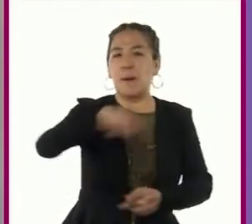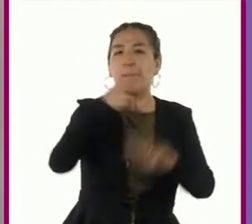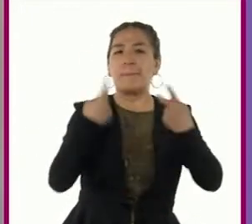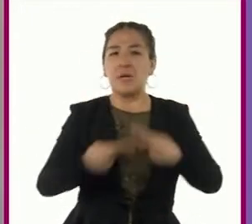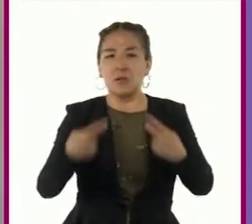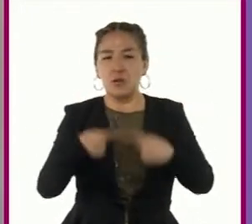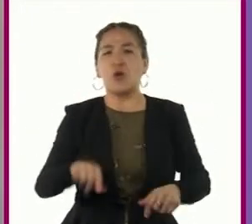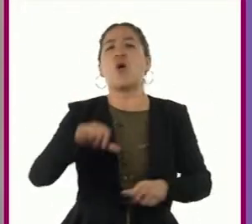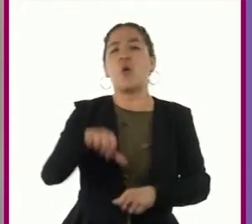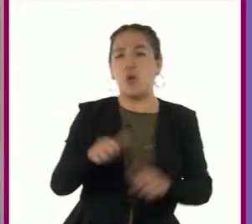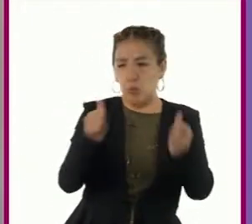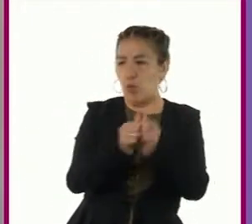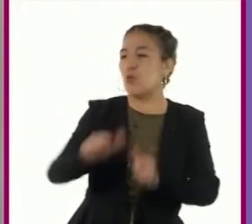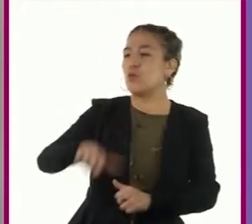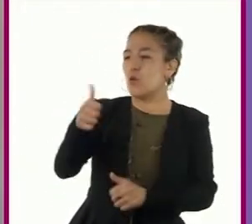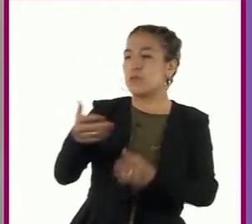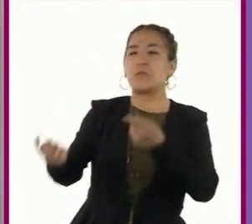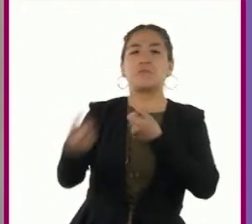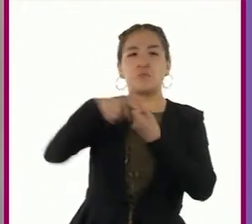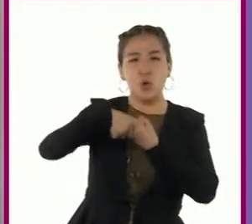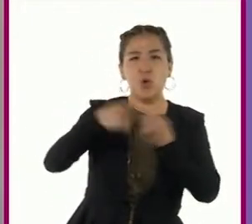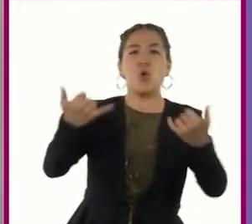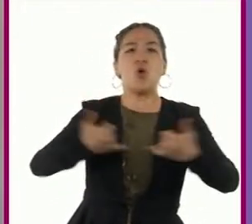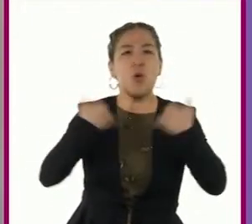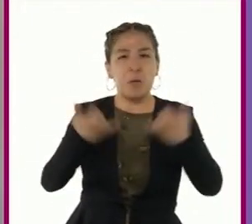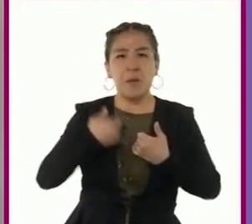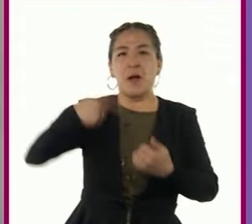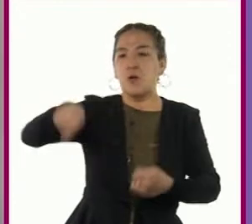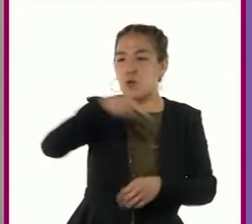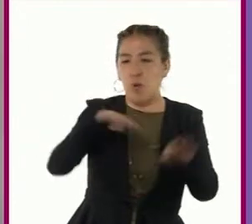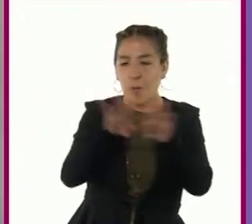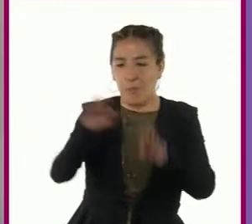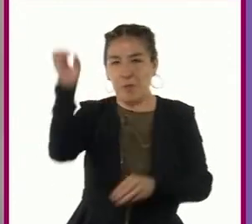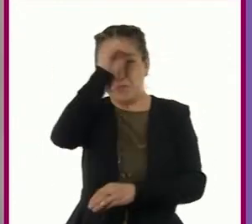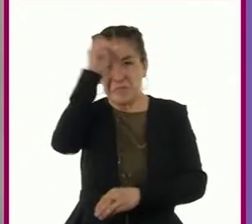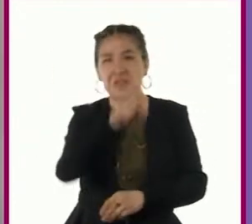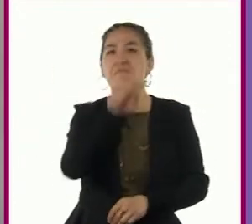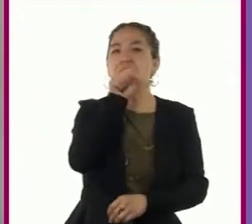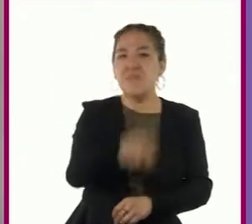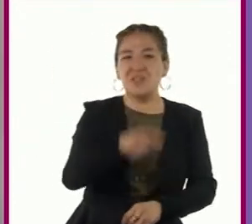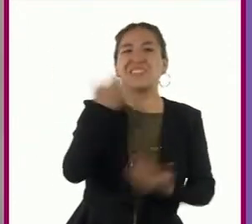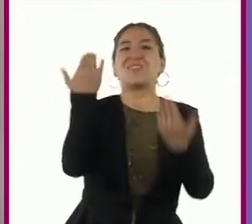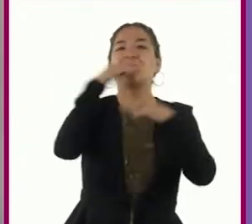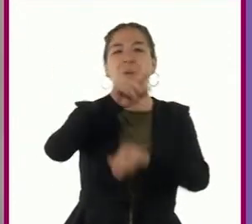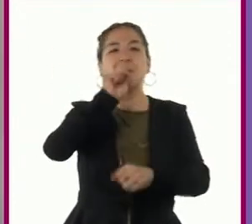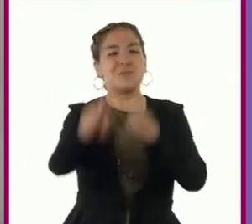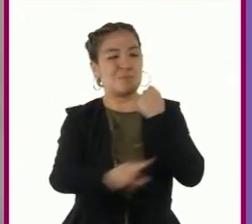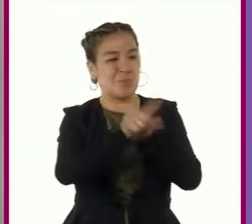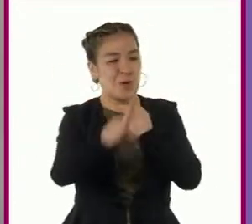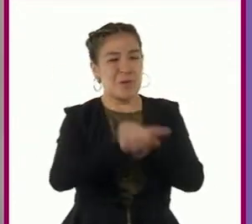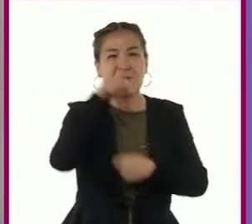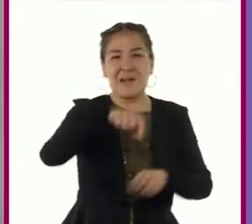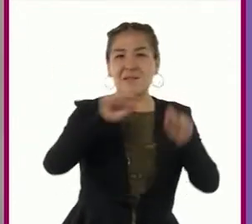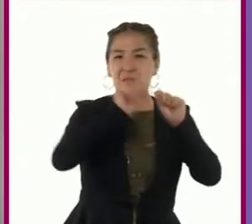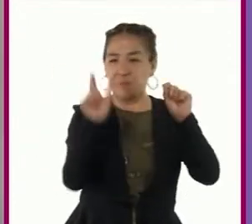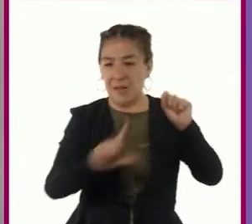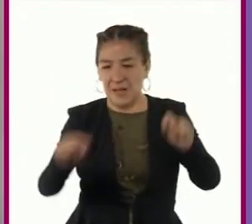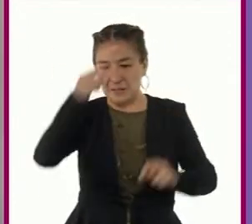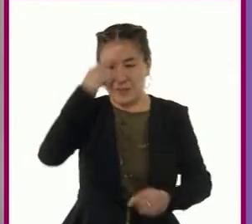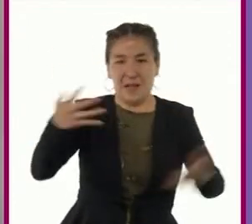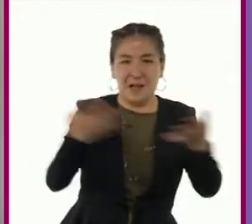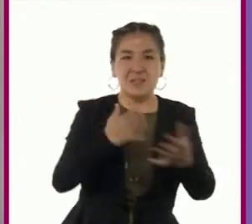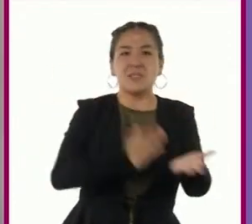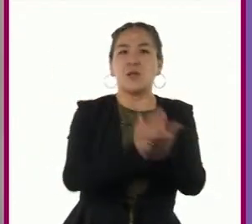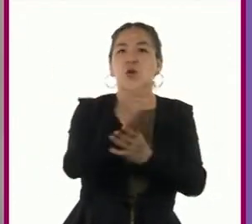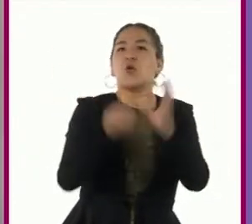otros jóvenes compartíamos una misma visión de los problemas del país y del rumbo que debe tomar la